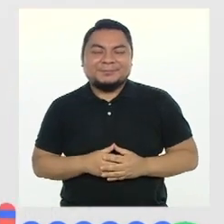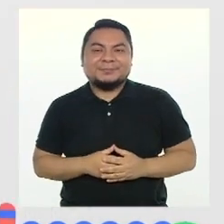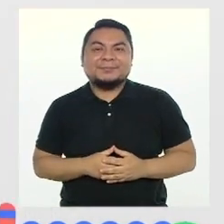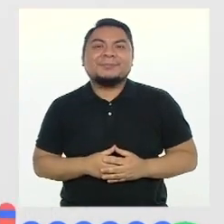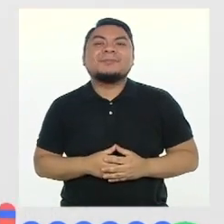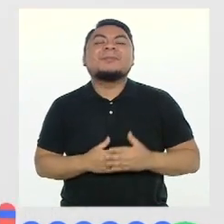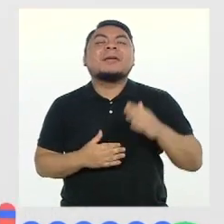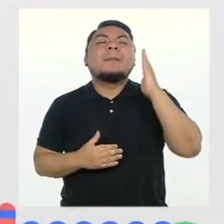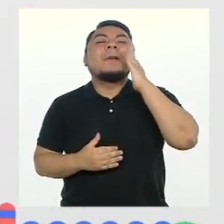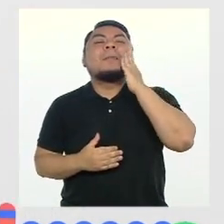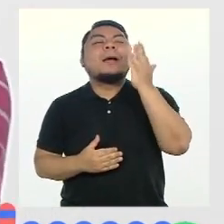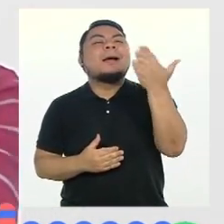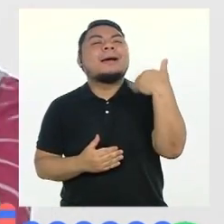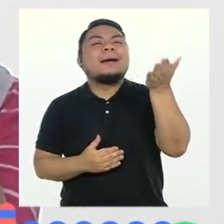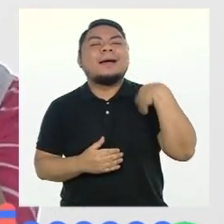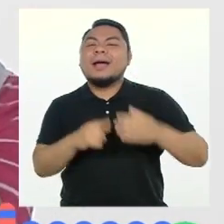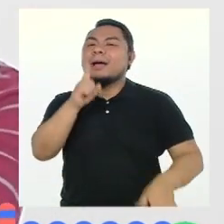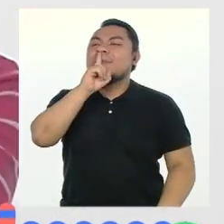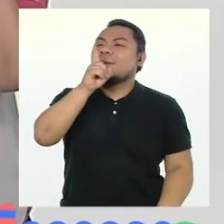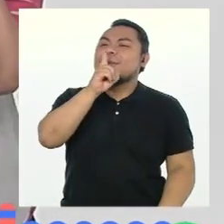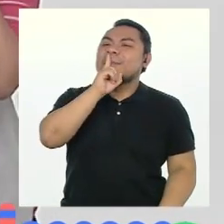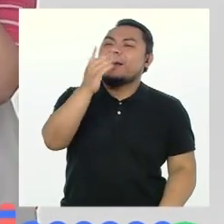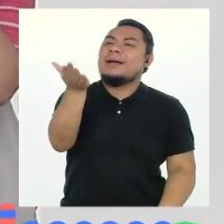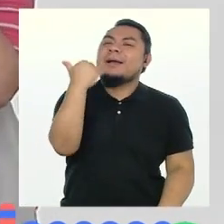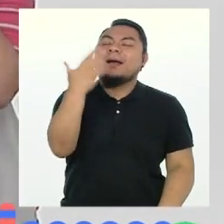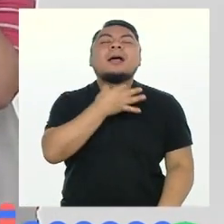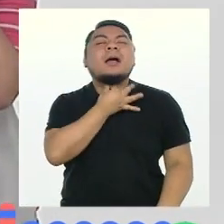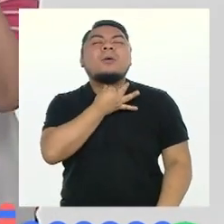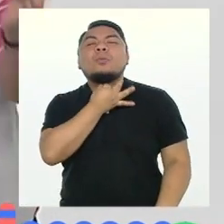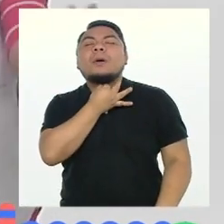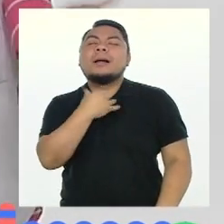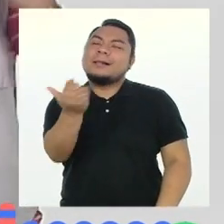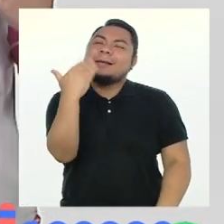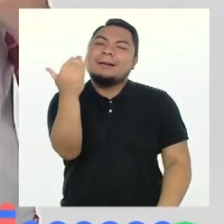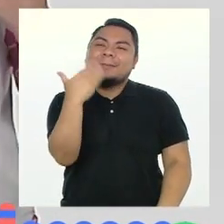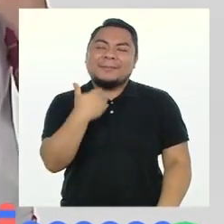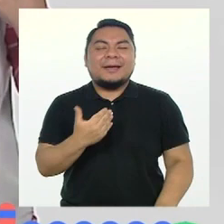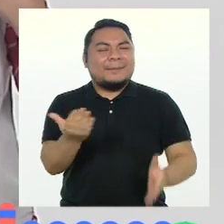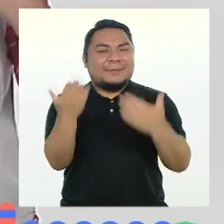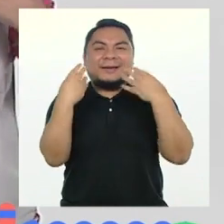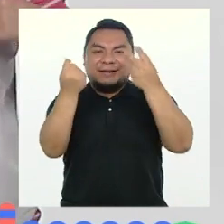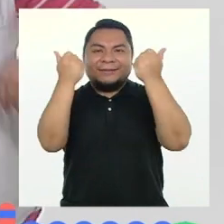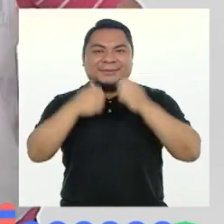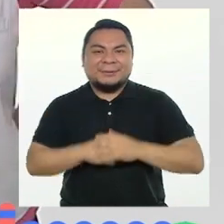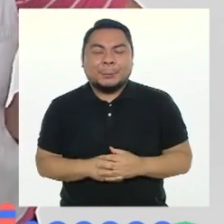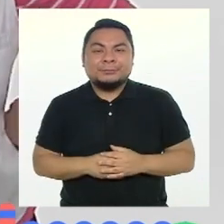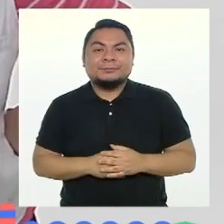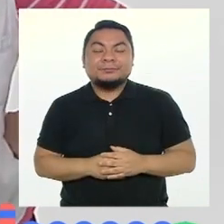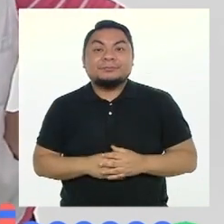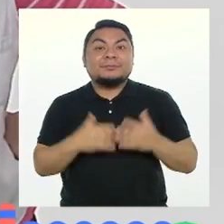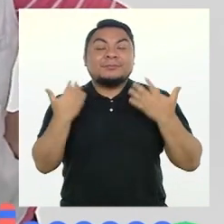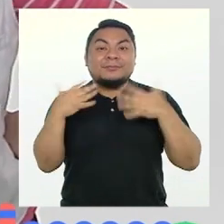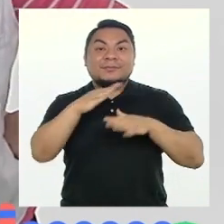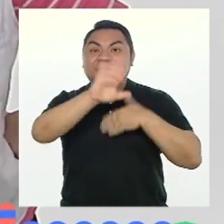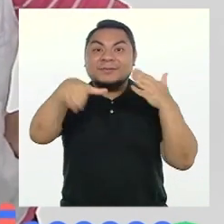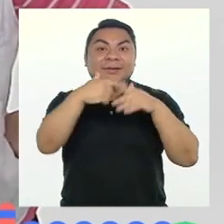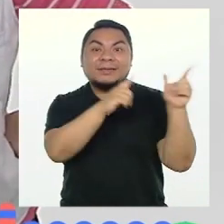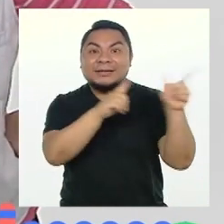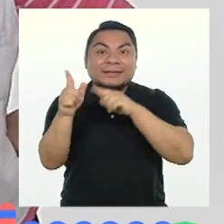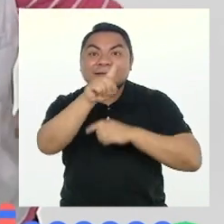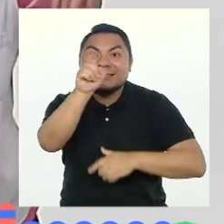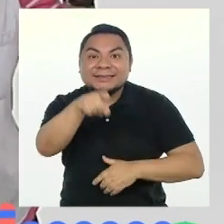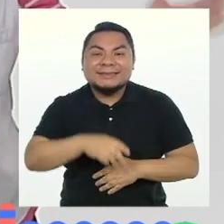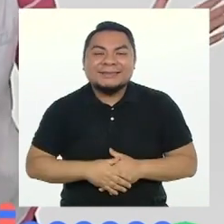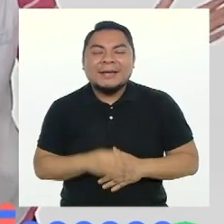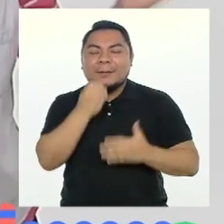llamado. ¡Mamis, papis, abuelitos, vengan pronto! ¿Estamos todos